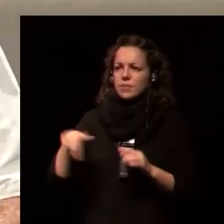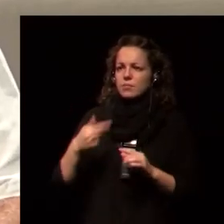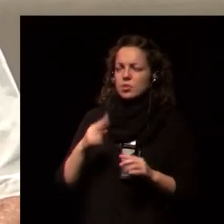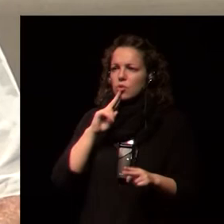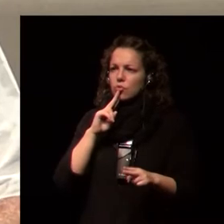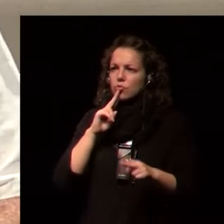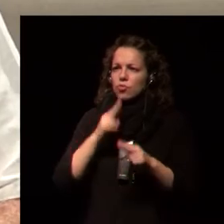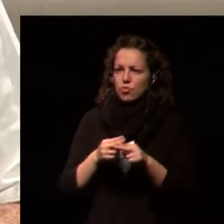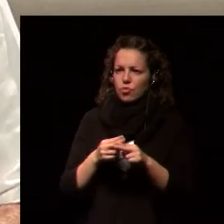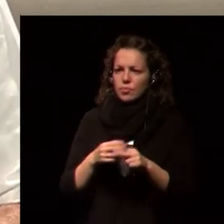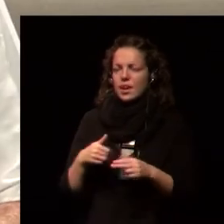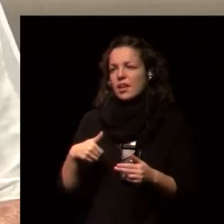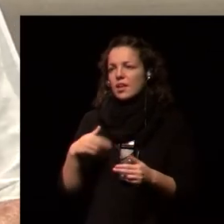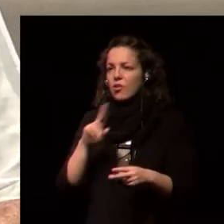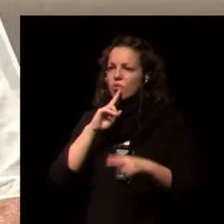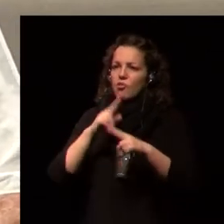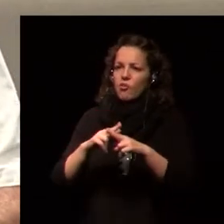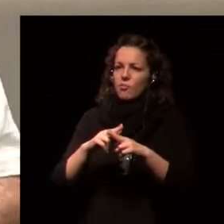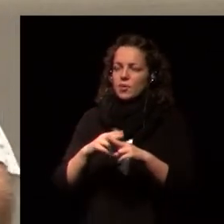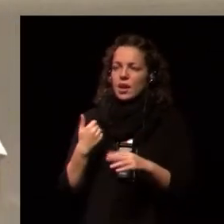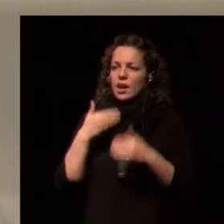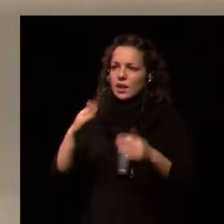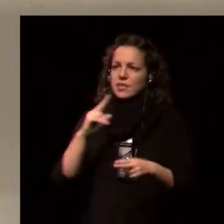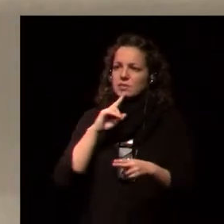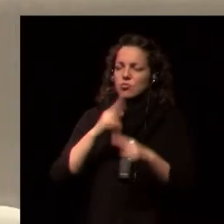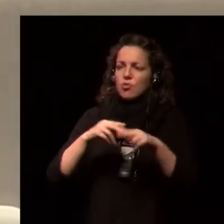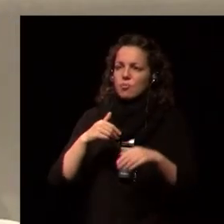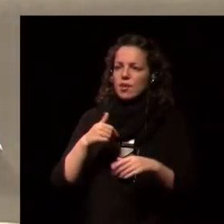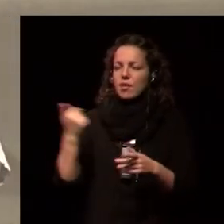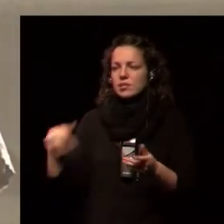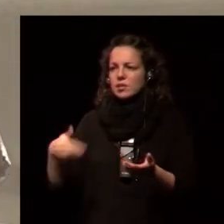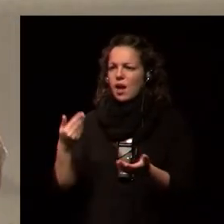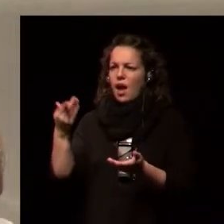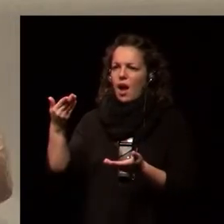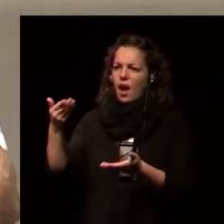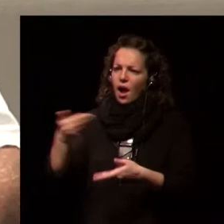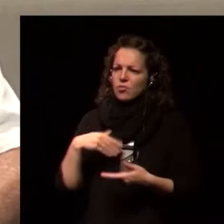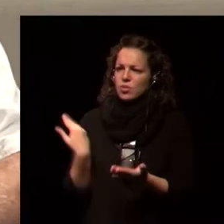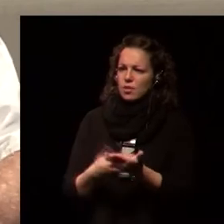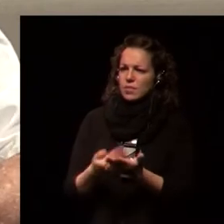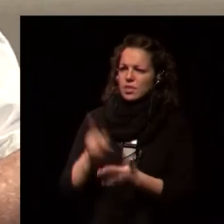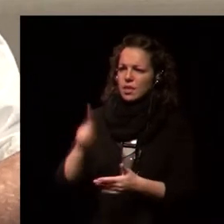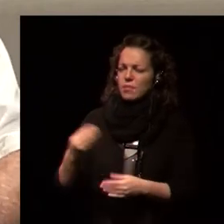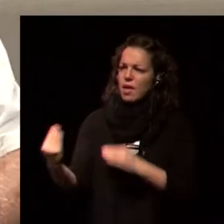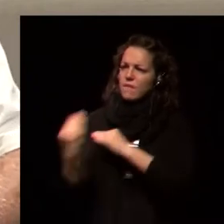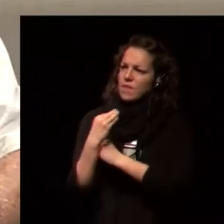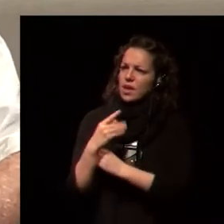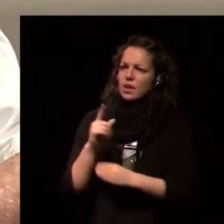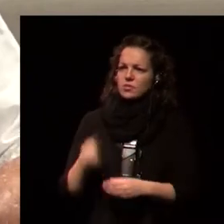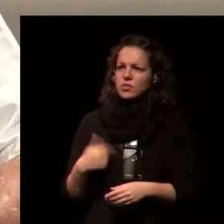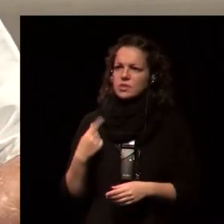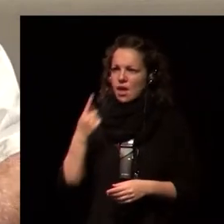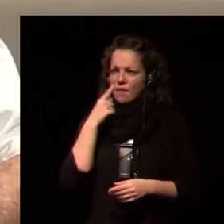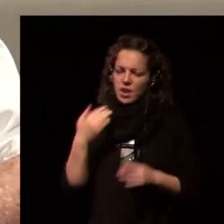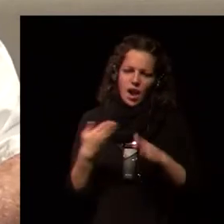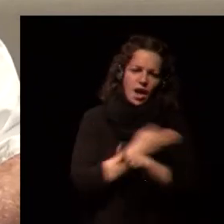renombres para solicitar ayudas para sus proyectos, para sus becas, y por tanto tienen que hacer saber cuáles son las obras